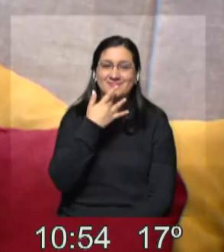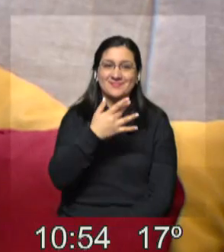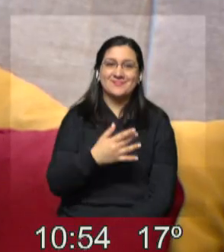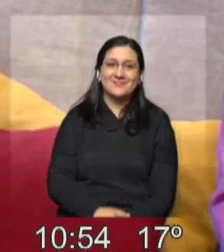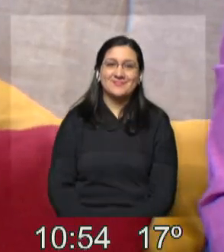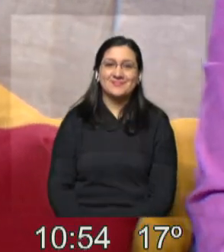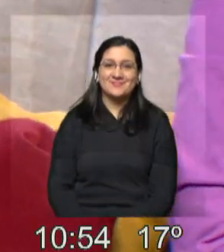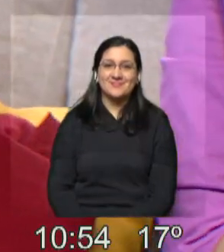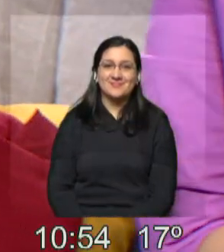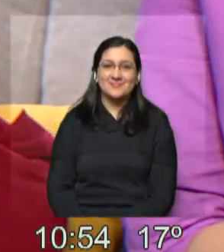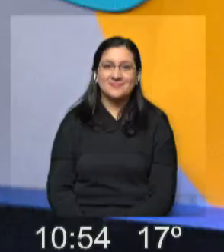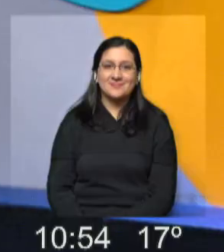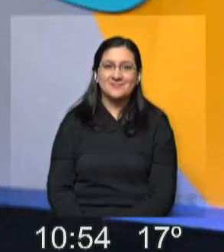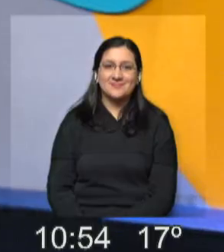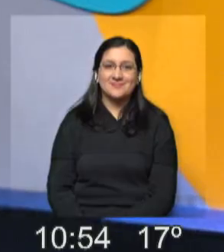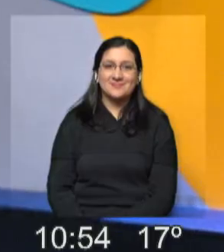Que suene.